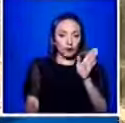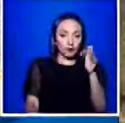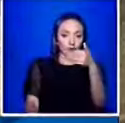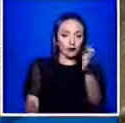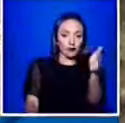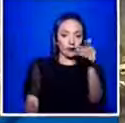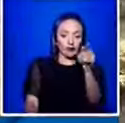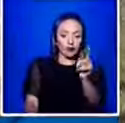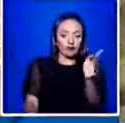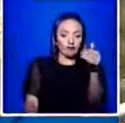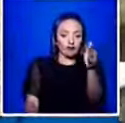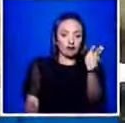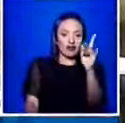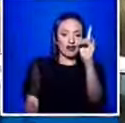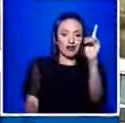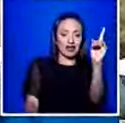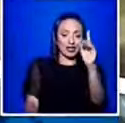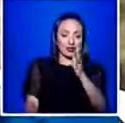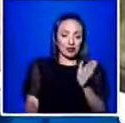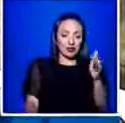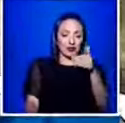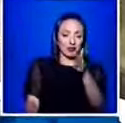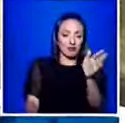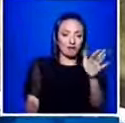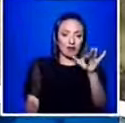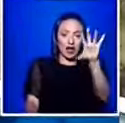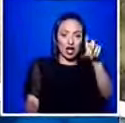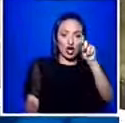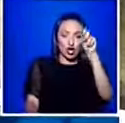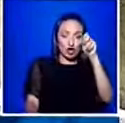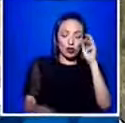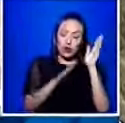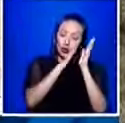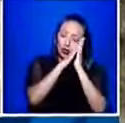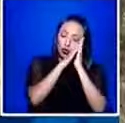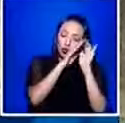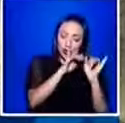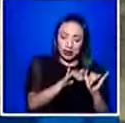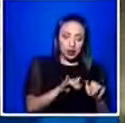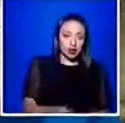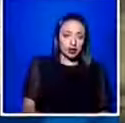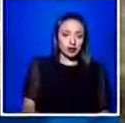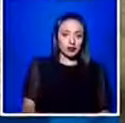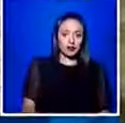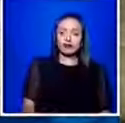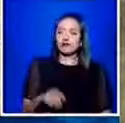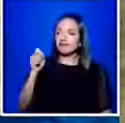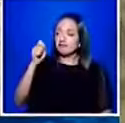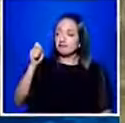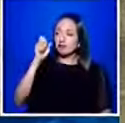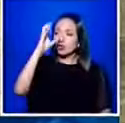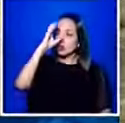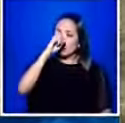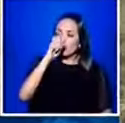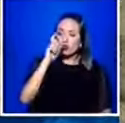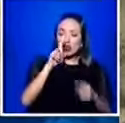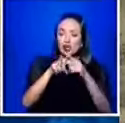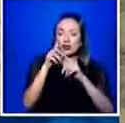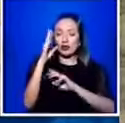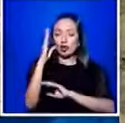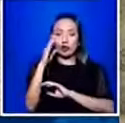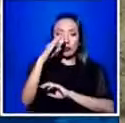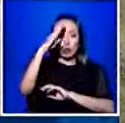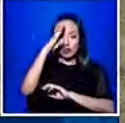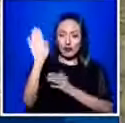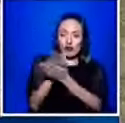ahí. El chaquiñán de la derecha, avanzan y ahí pasan la noche. Sí, pasan en la noche, a veces están hasta mediodía. La policía viene y